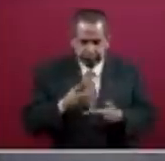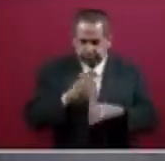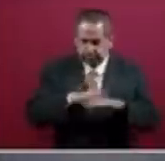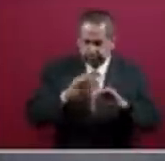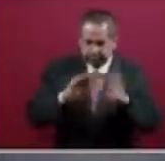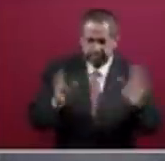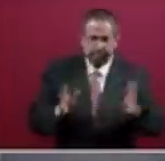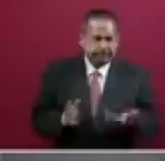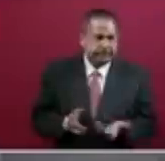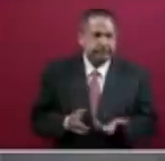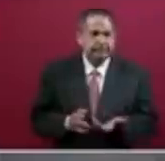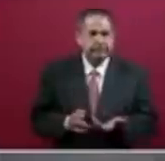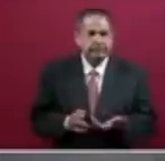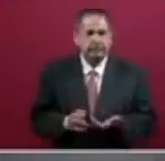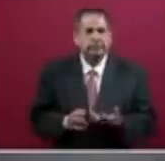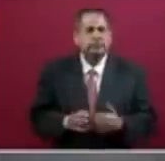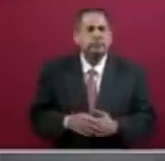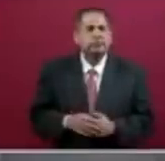aclarara.